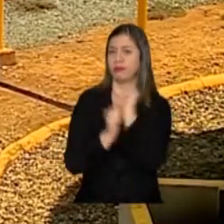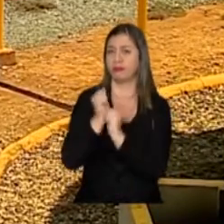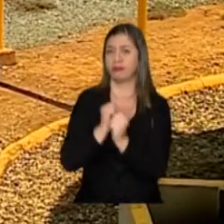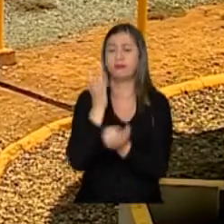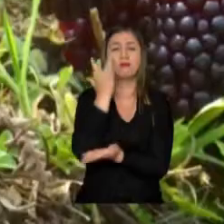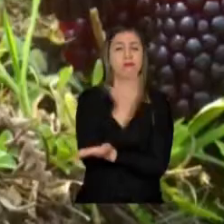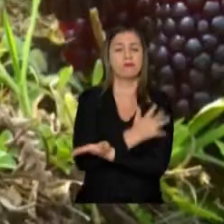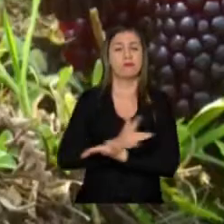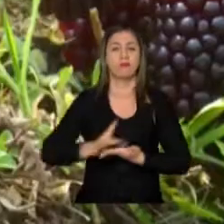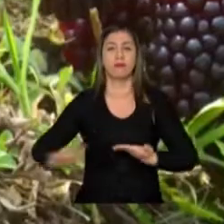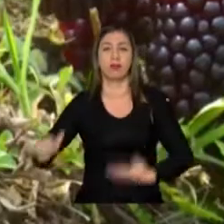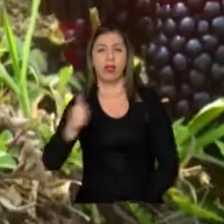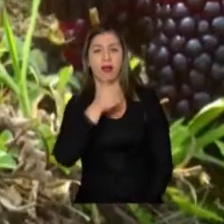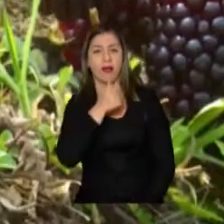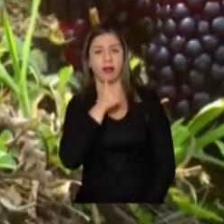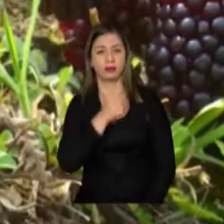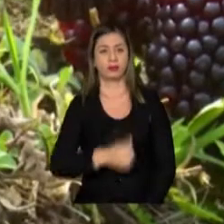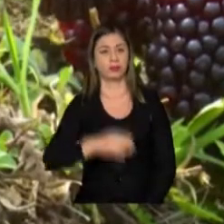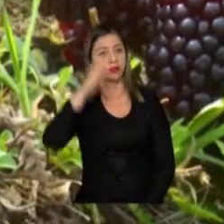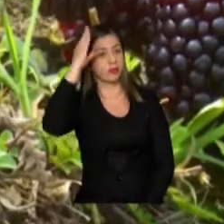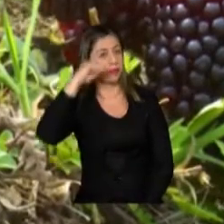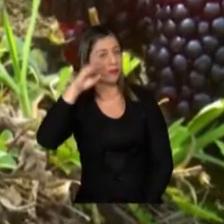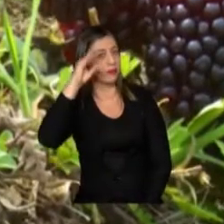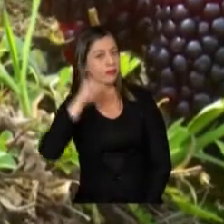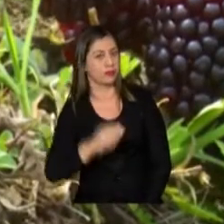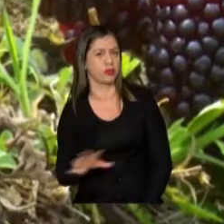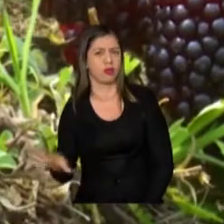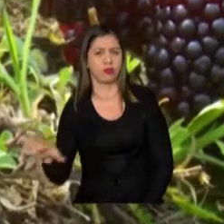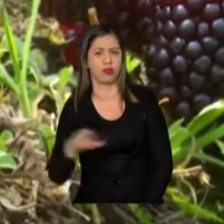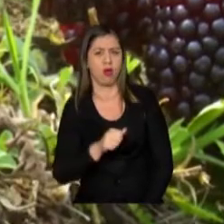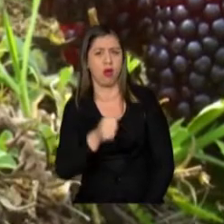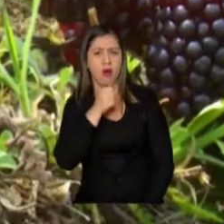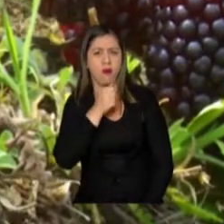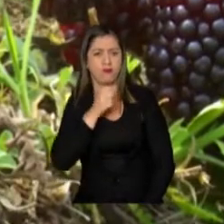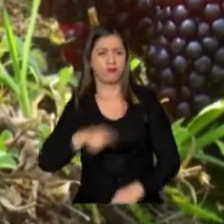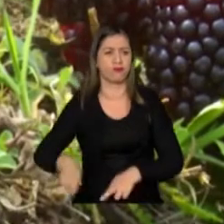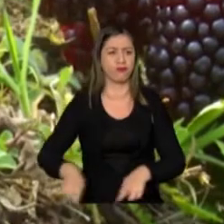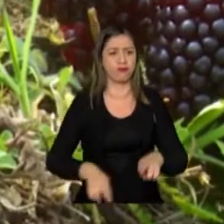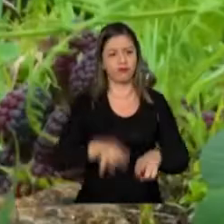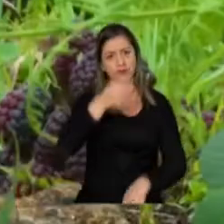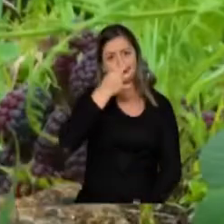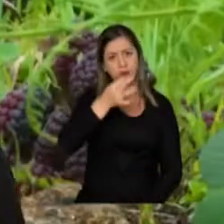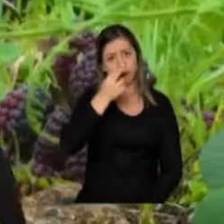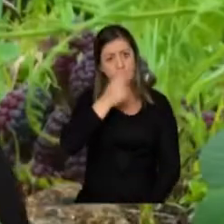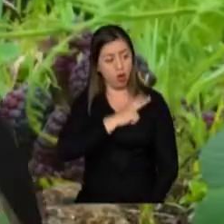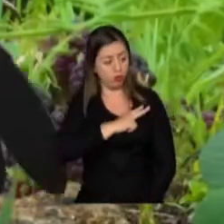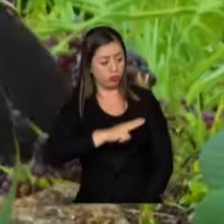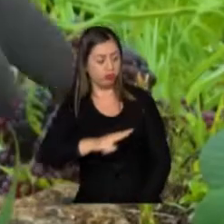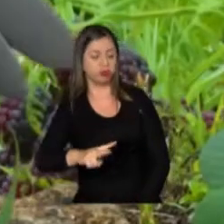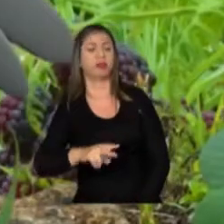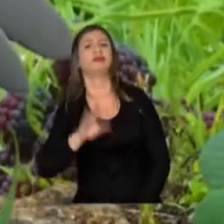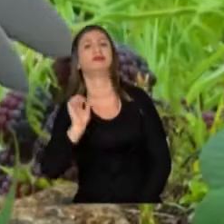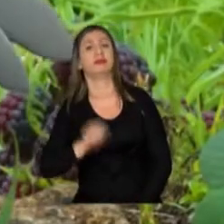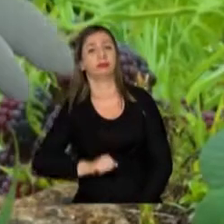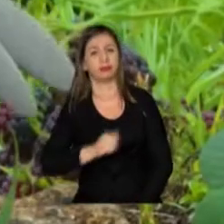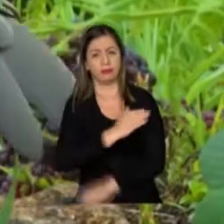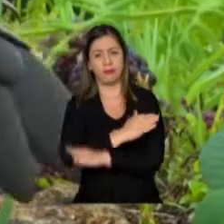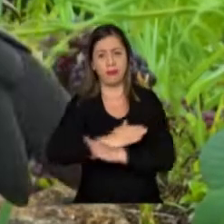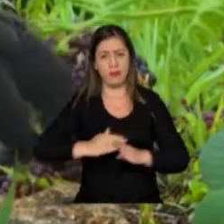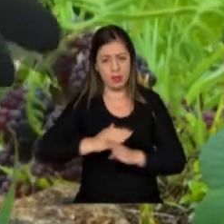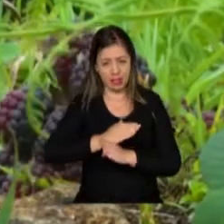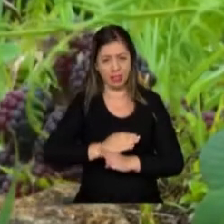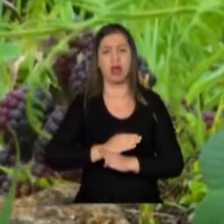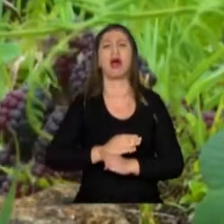descontaminen el agua. Abuelito, ¿y toda esa agua contaminada viene del valle? Pues casi la mitad de la